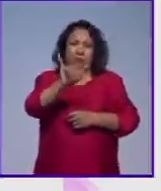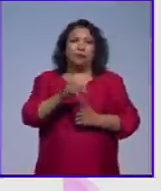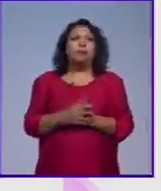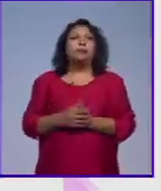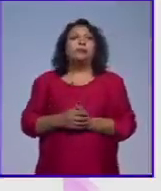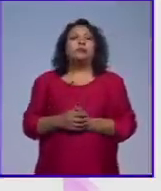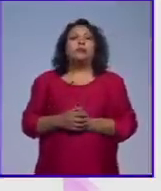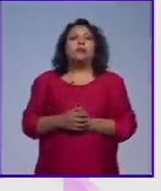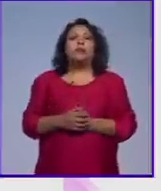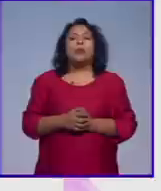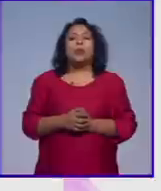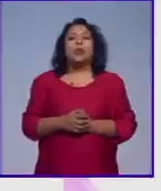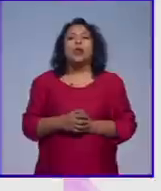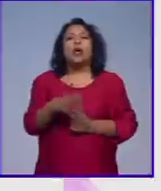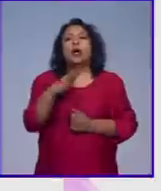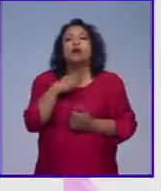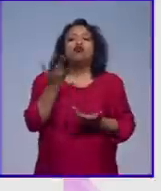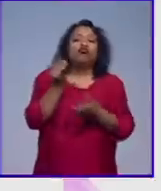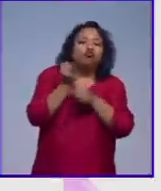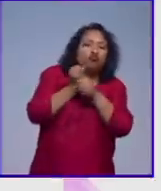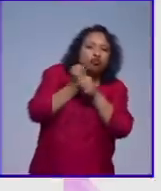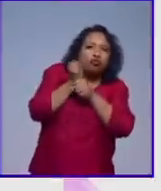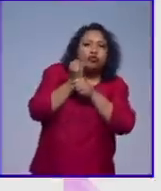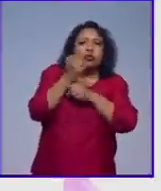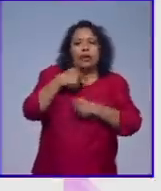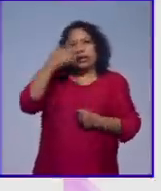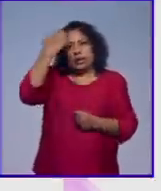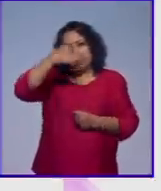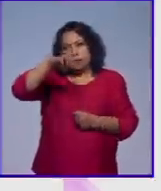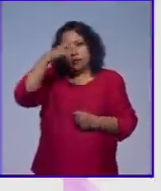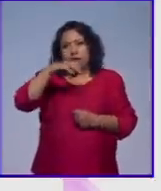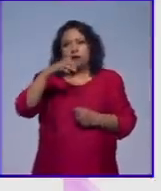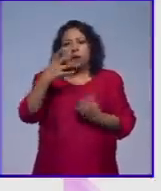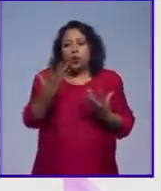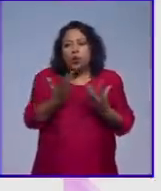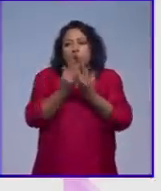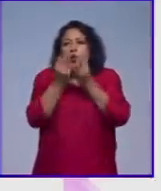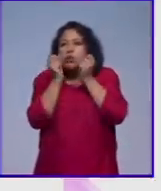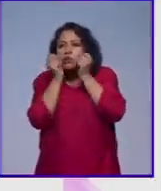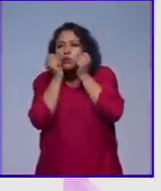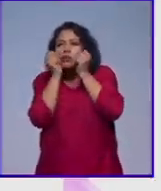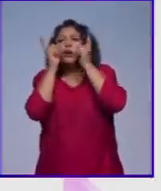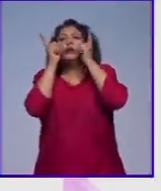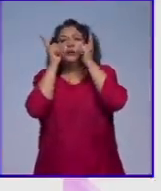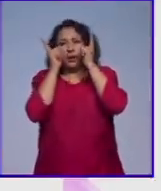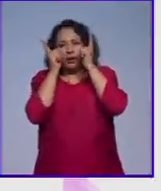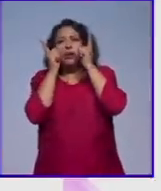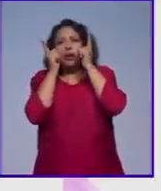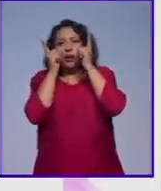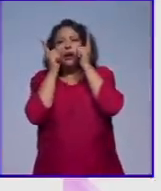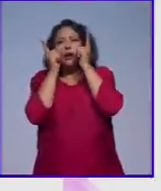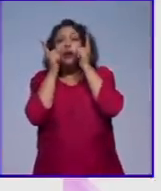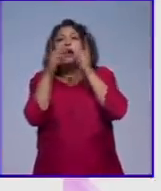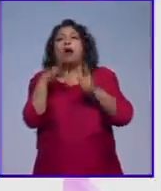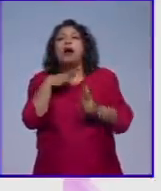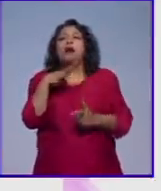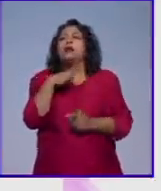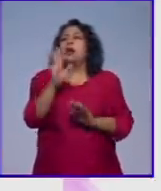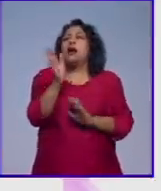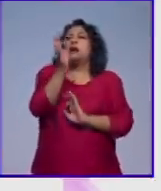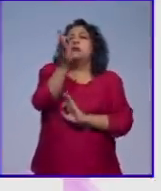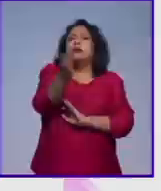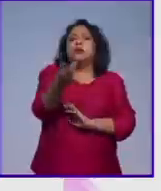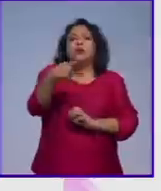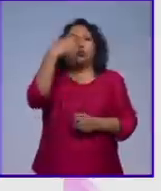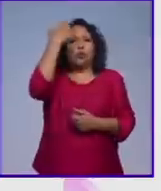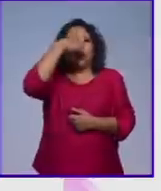Es una exploración de la experiencia de despertar juntos. Y está asumida esta